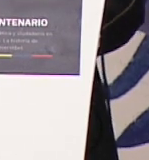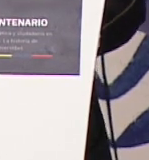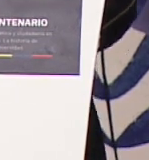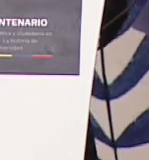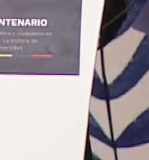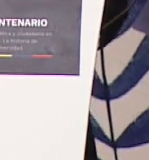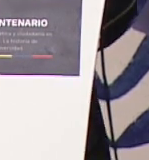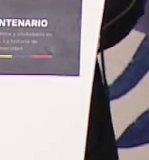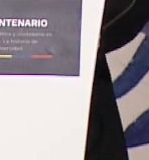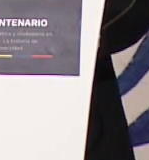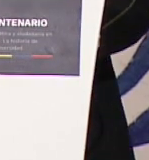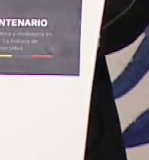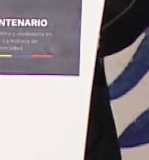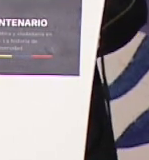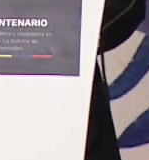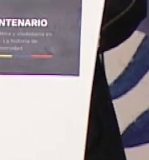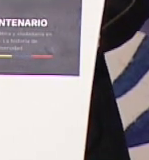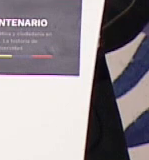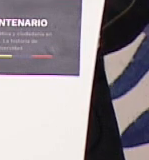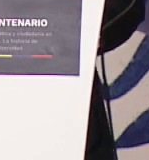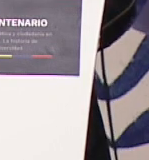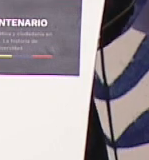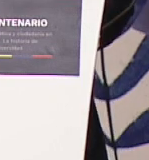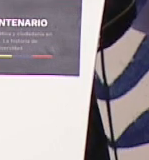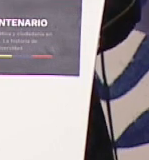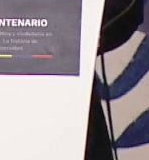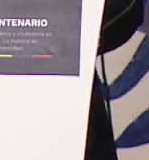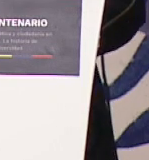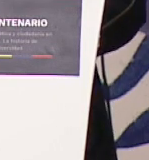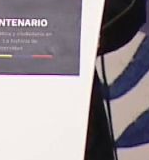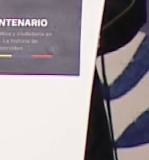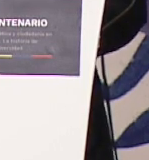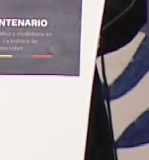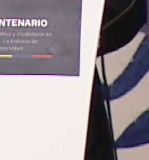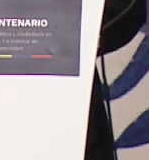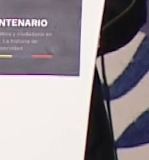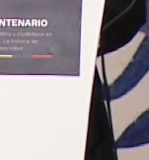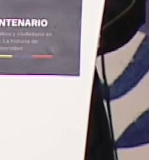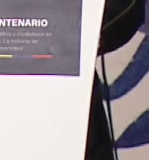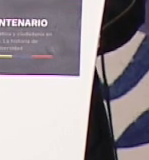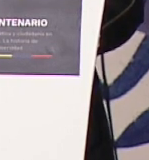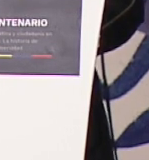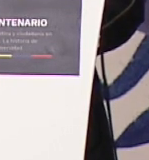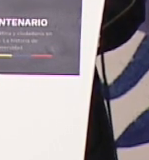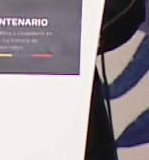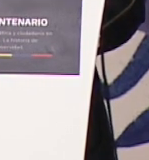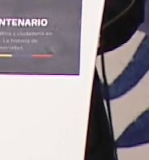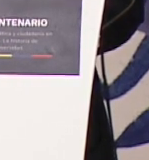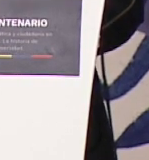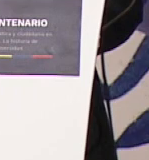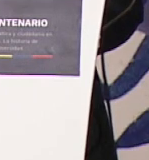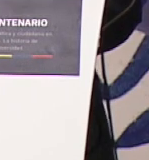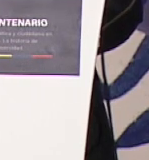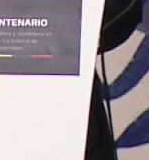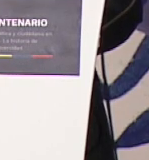tradicionales culinarias, el caso pan de arroz de la Universidad Santo Tomás de Villavicencio Meta. Ya vamos a ver esas experiencias, pero recuerden, a las 12